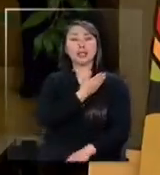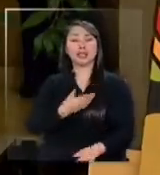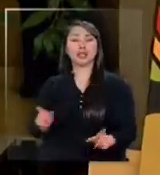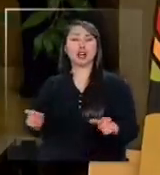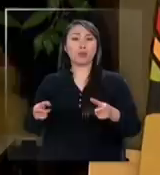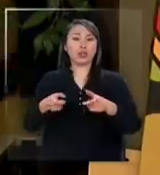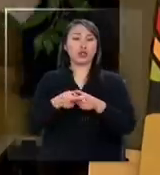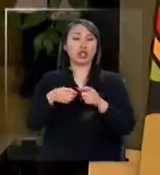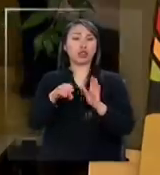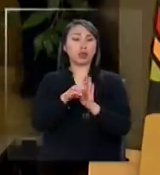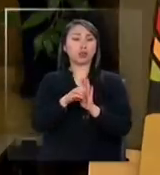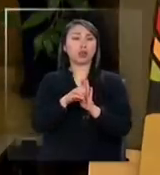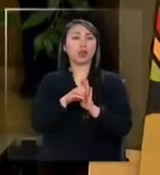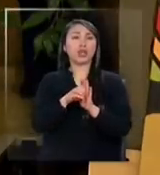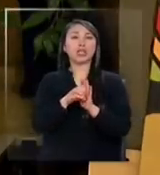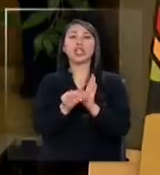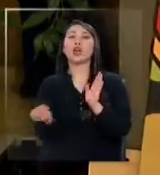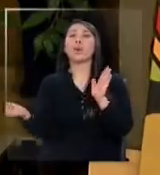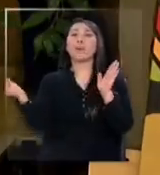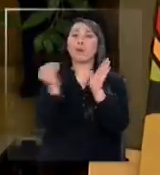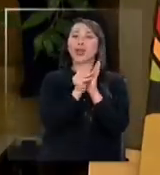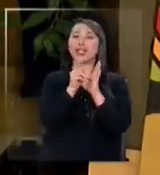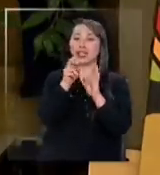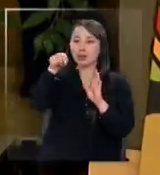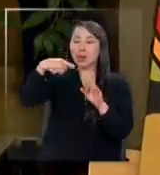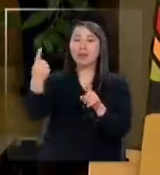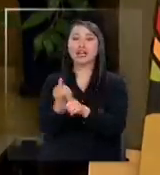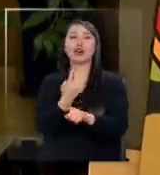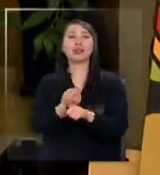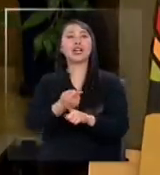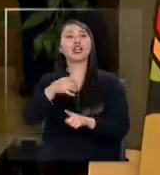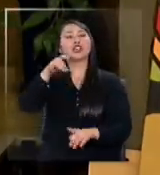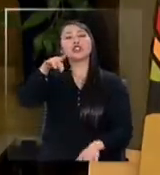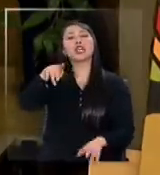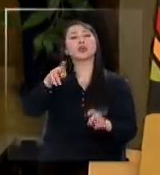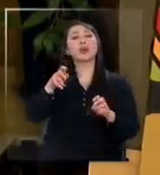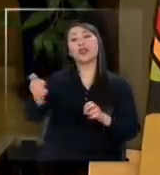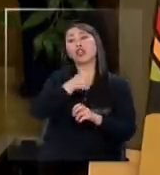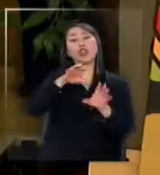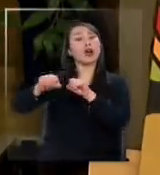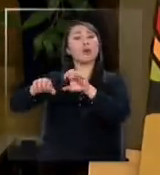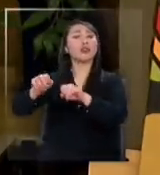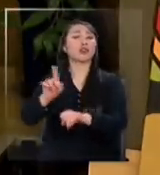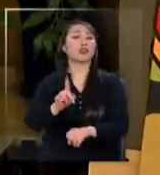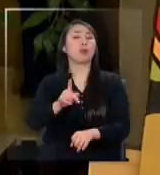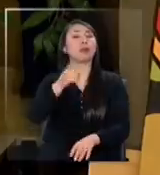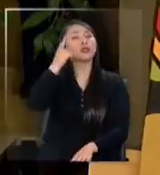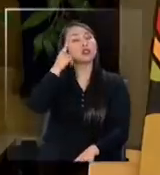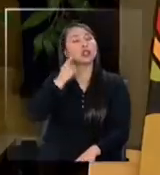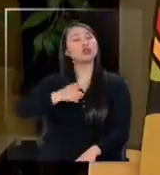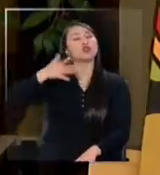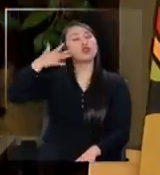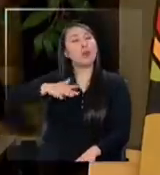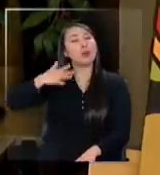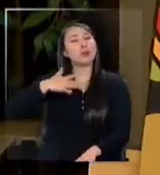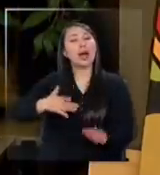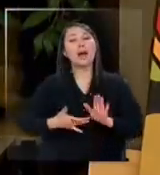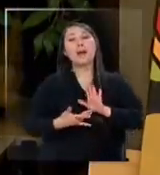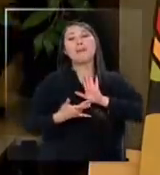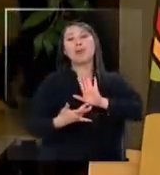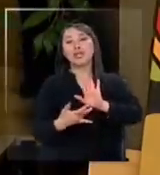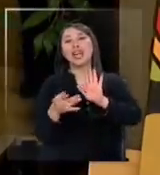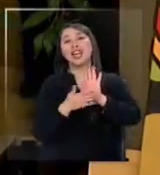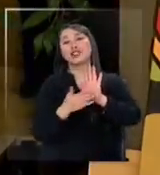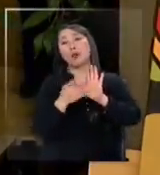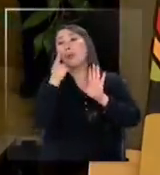de Constitución que lo ponga en tabla para el día de hoy. Yo sé que este es un tema en el que no estamos todos de acuerdo, pero a mí me parece que es esencial dar una señal en esa